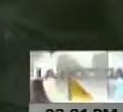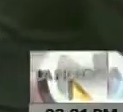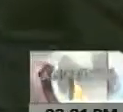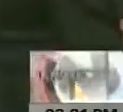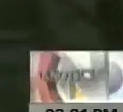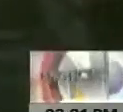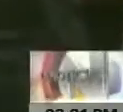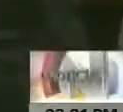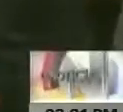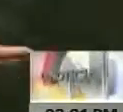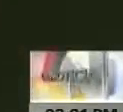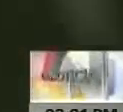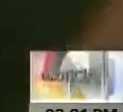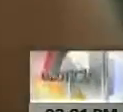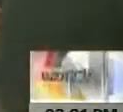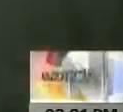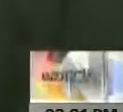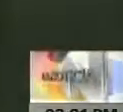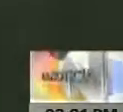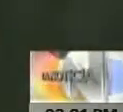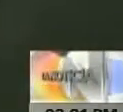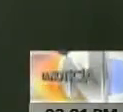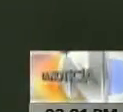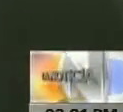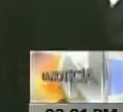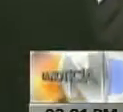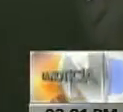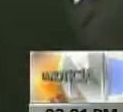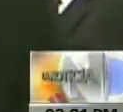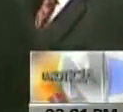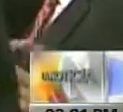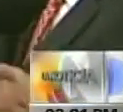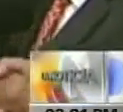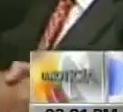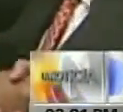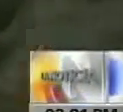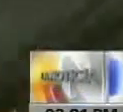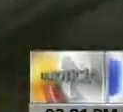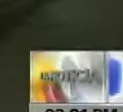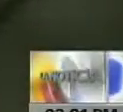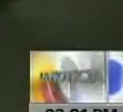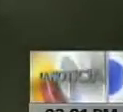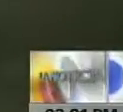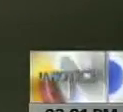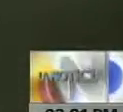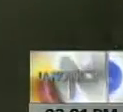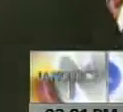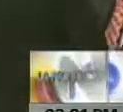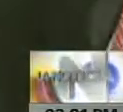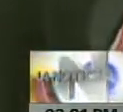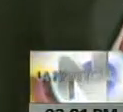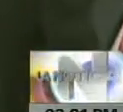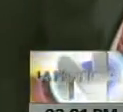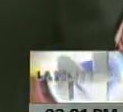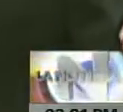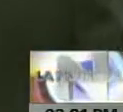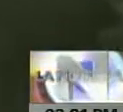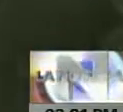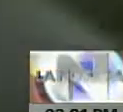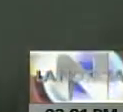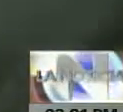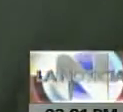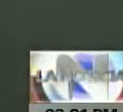alianzas se va a establecer algunos acuerdos de organización y reorganización para hacer frente a las mafias